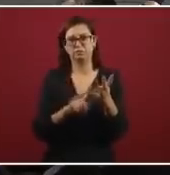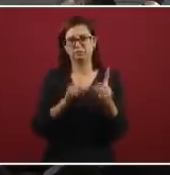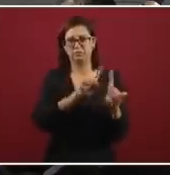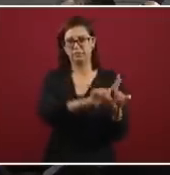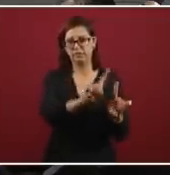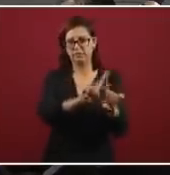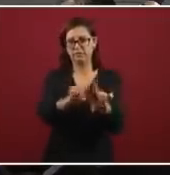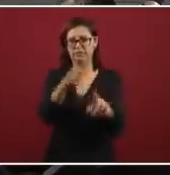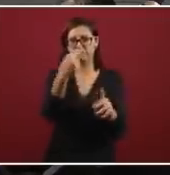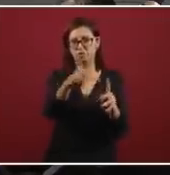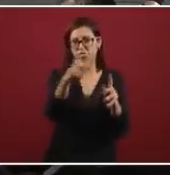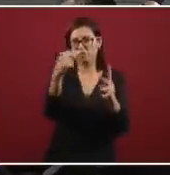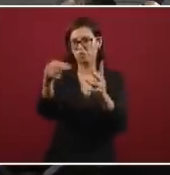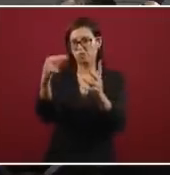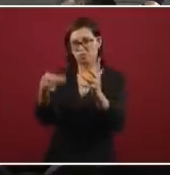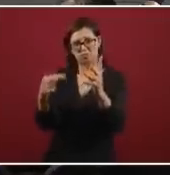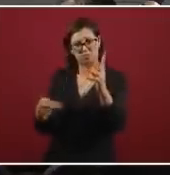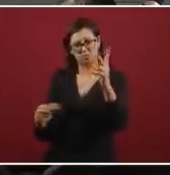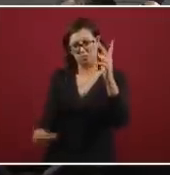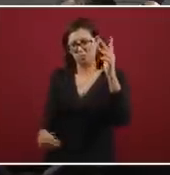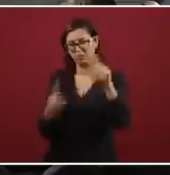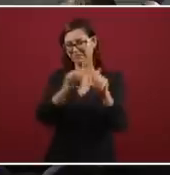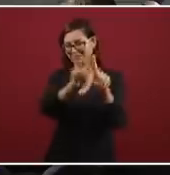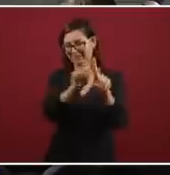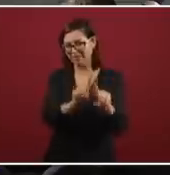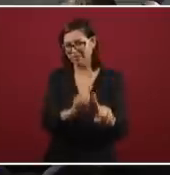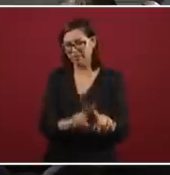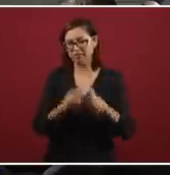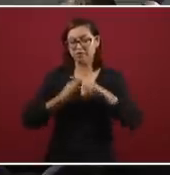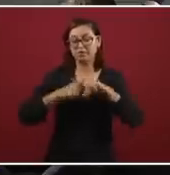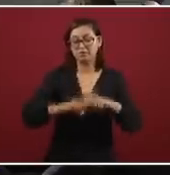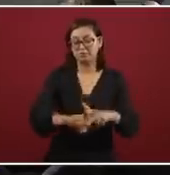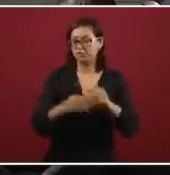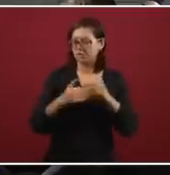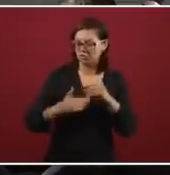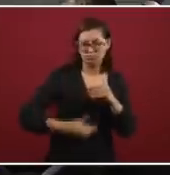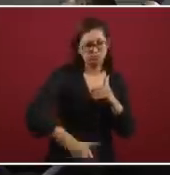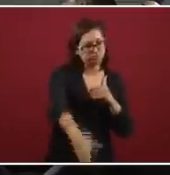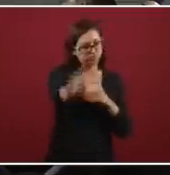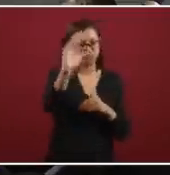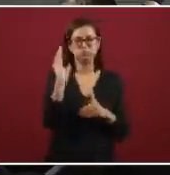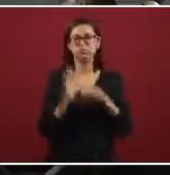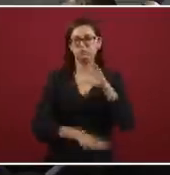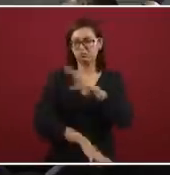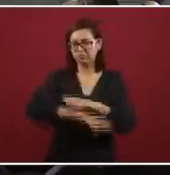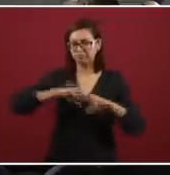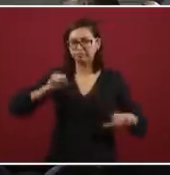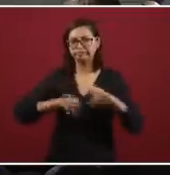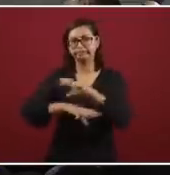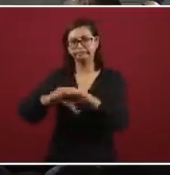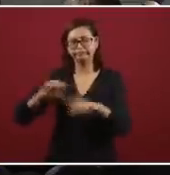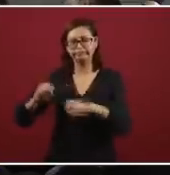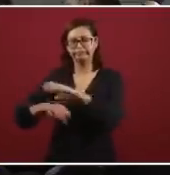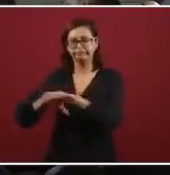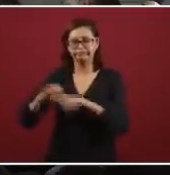ya estos sobre los últimos días de diciembre, si no es que el último día de diciembre. Entonces, estos son lo que